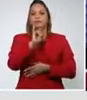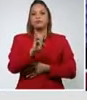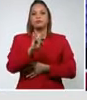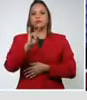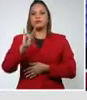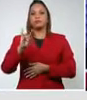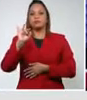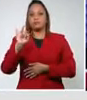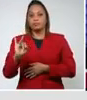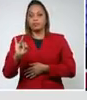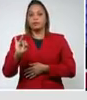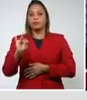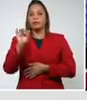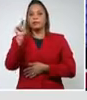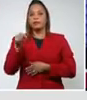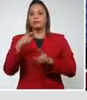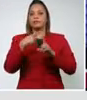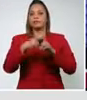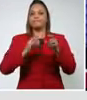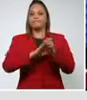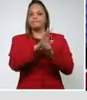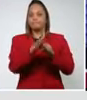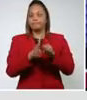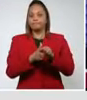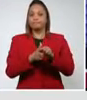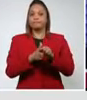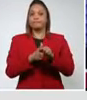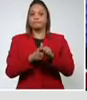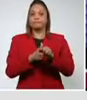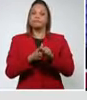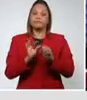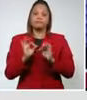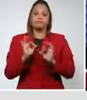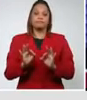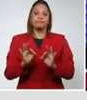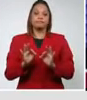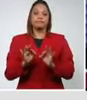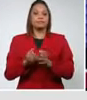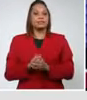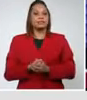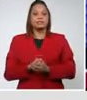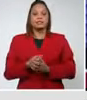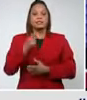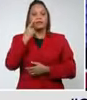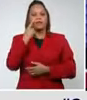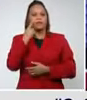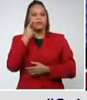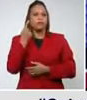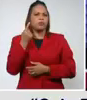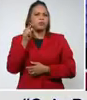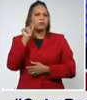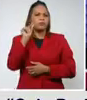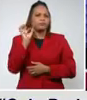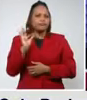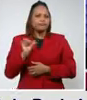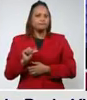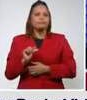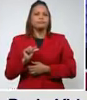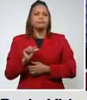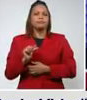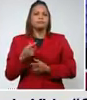997 casos confirmados, lo cual indiscutiblemente, como vamos a analizar,